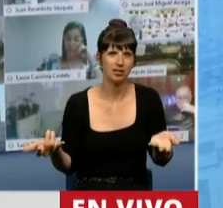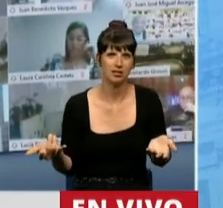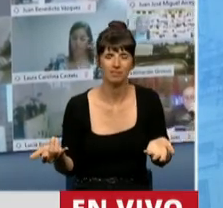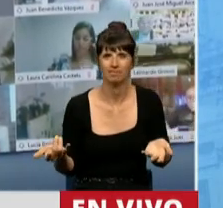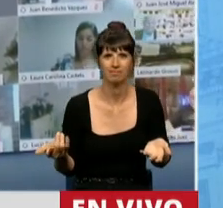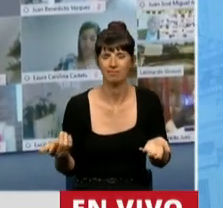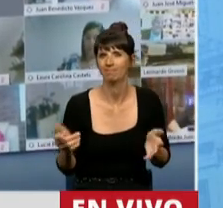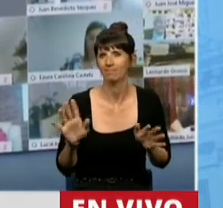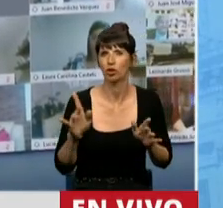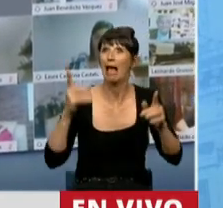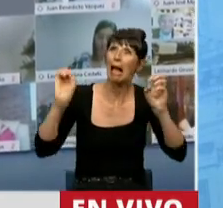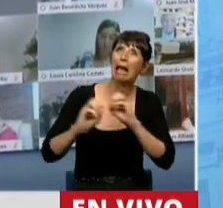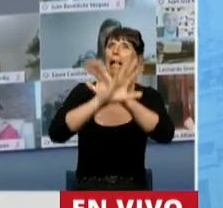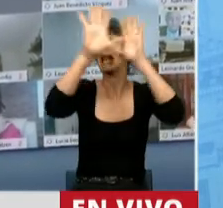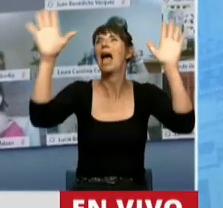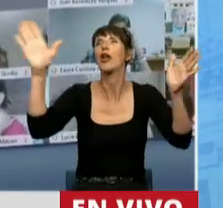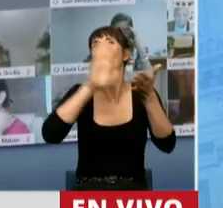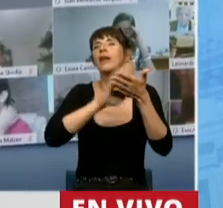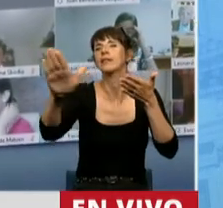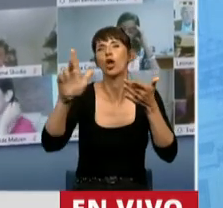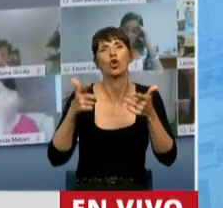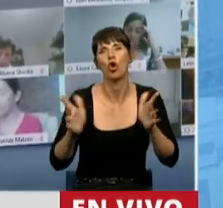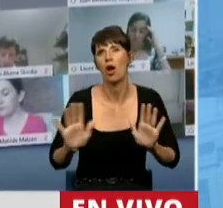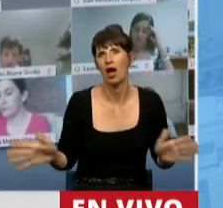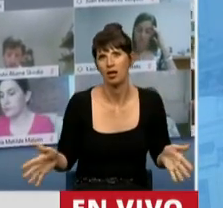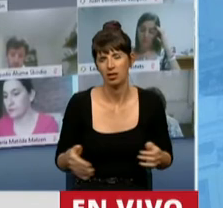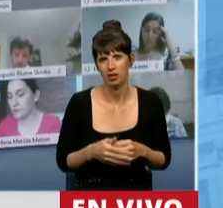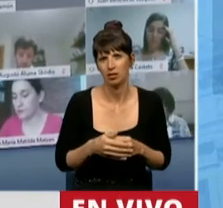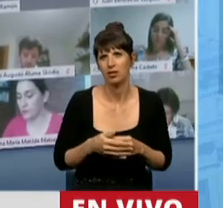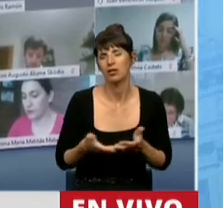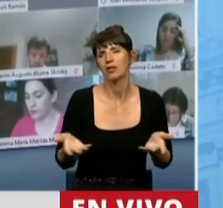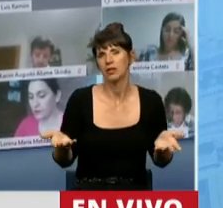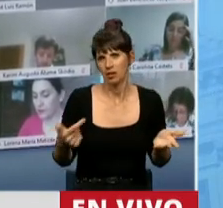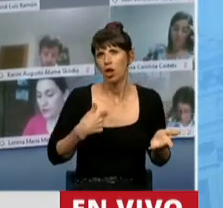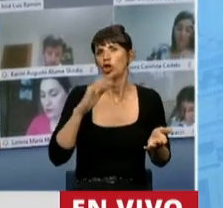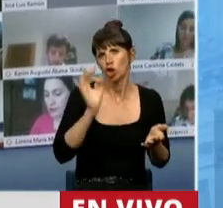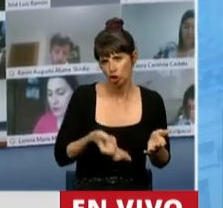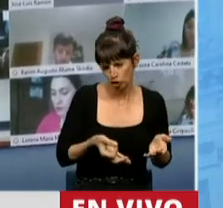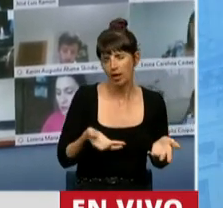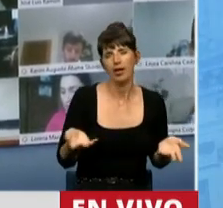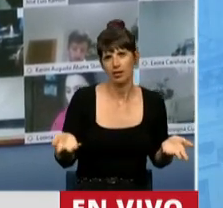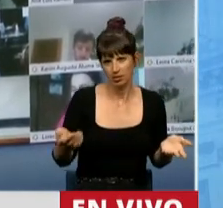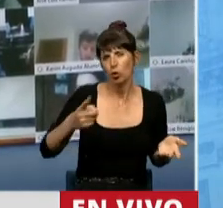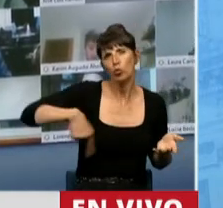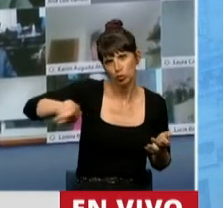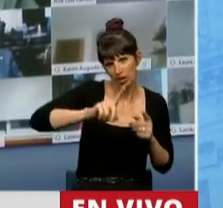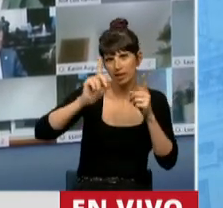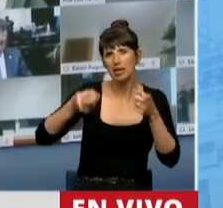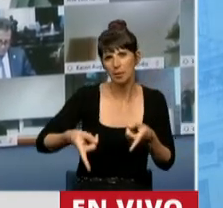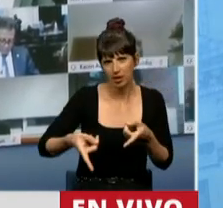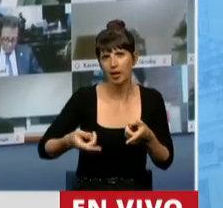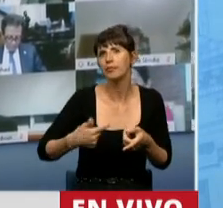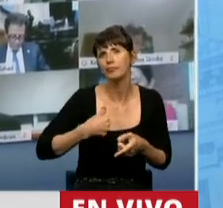nada se vuelve claro. De ninguna manera ignoro, y ustedes lo saben, lo he reconocido en todas